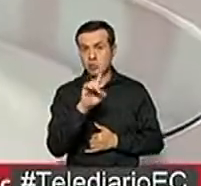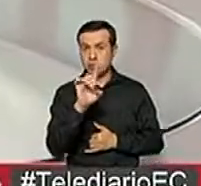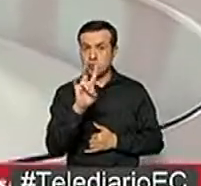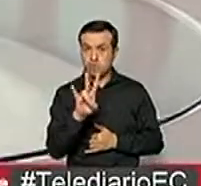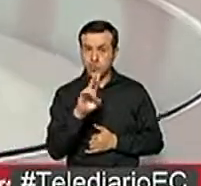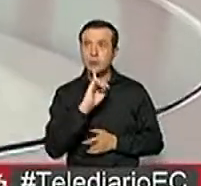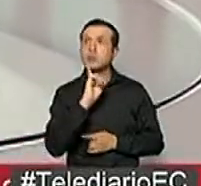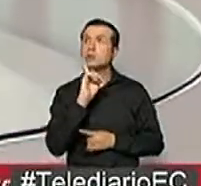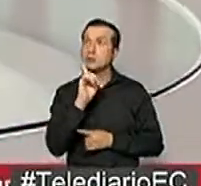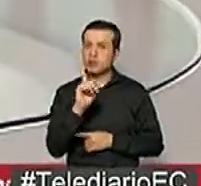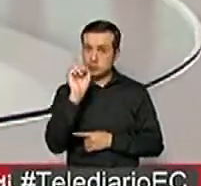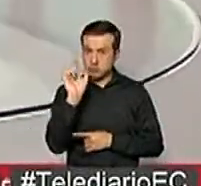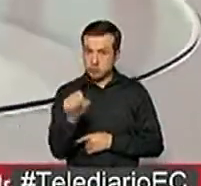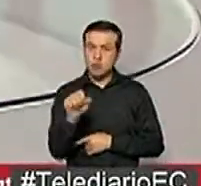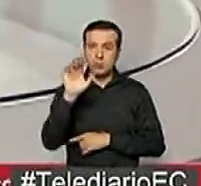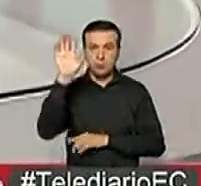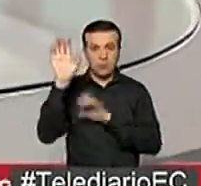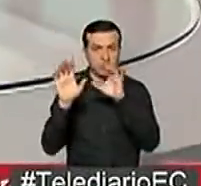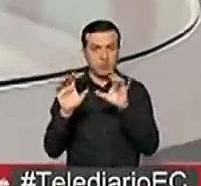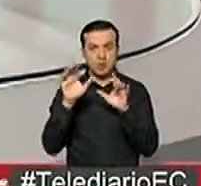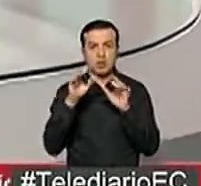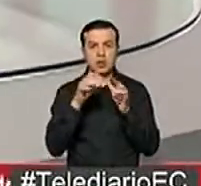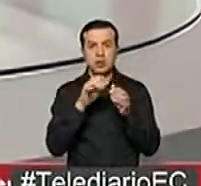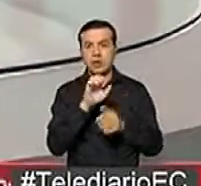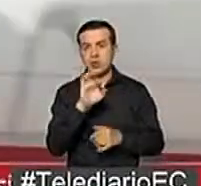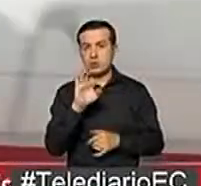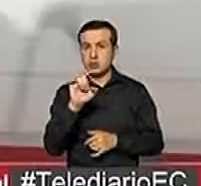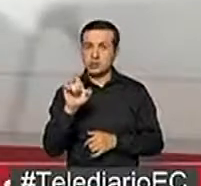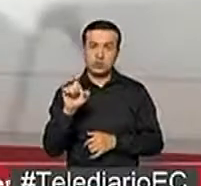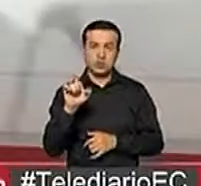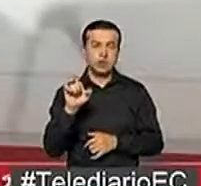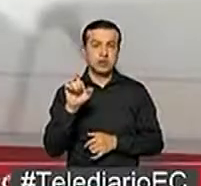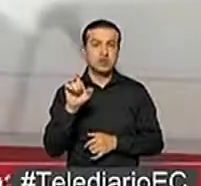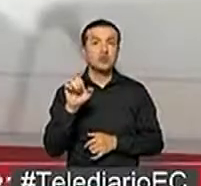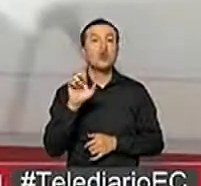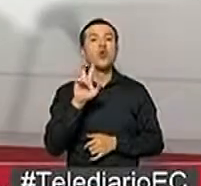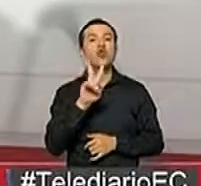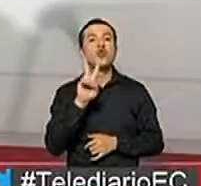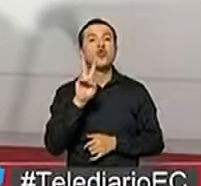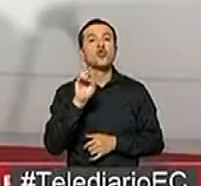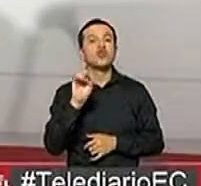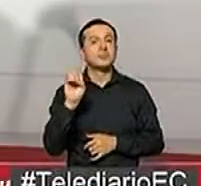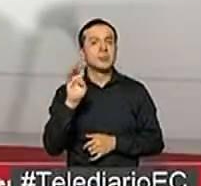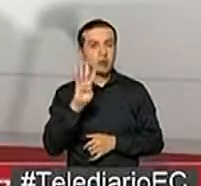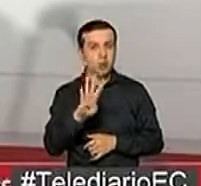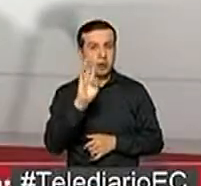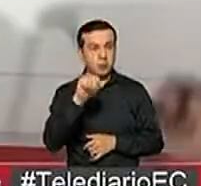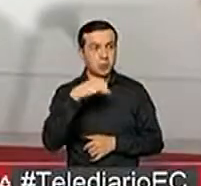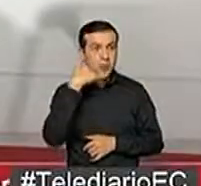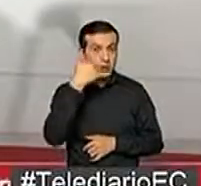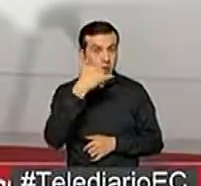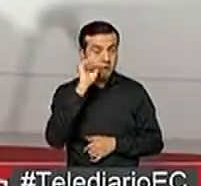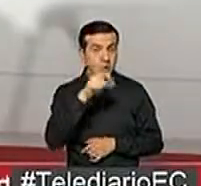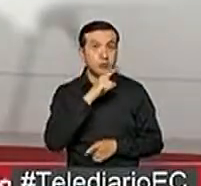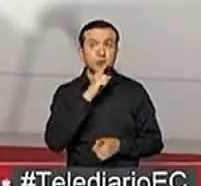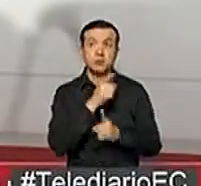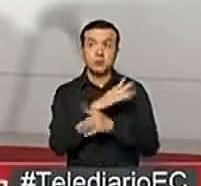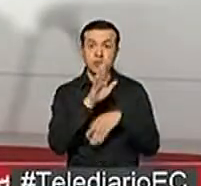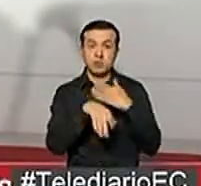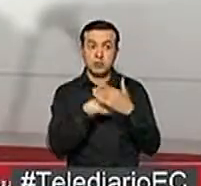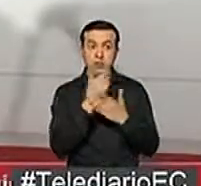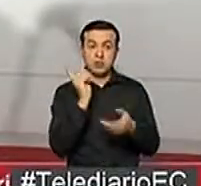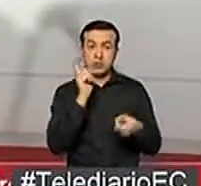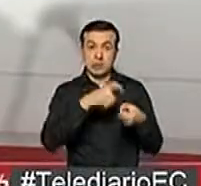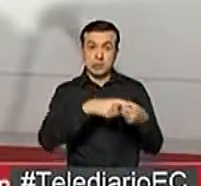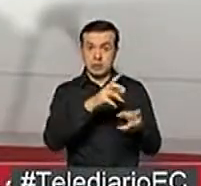2955-817. Sí, es el teléfono del museo. Sí, extensión 2004. Sí. A ese número telefónico, con esa extensión, también se pueden reservar las